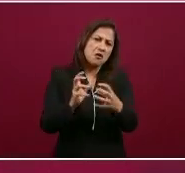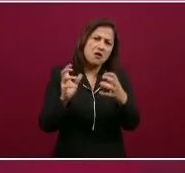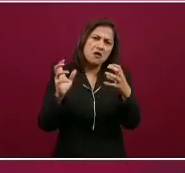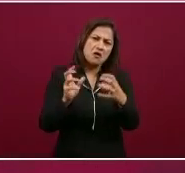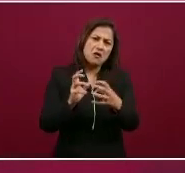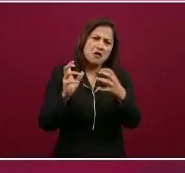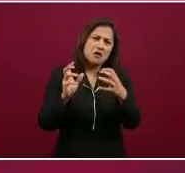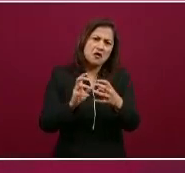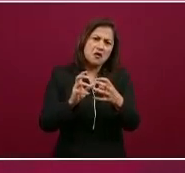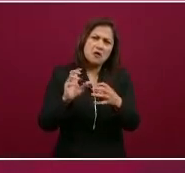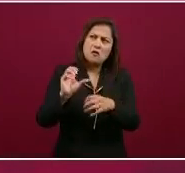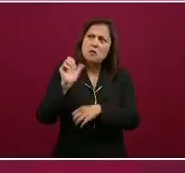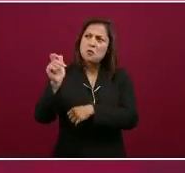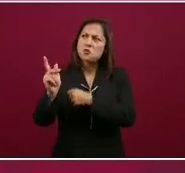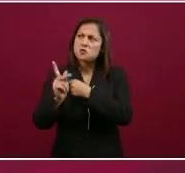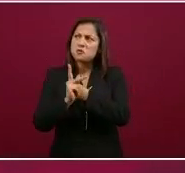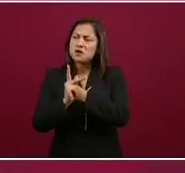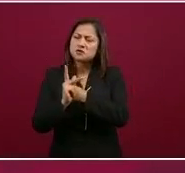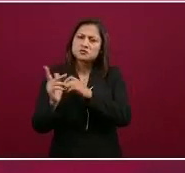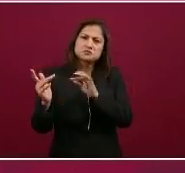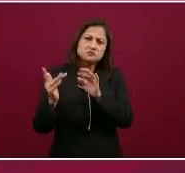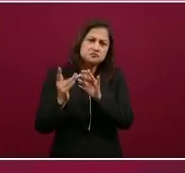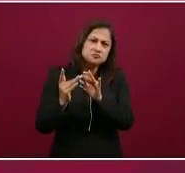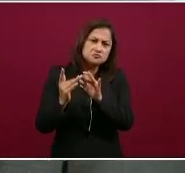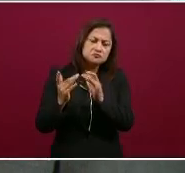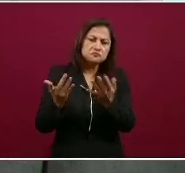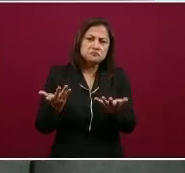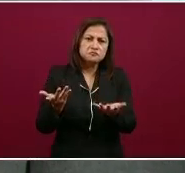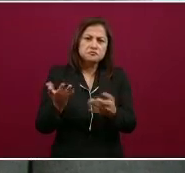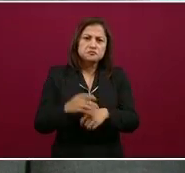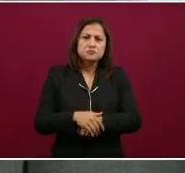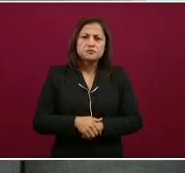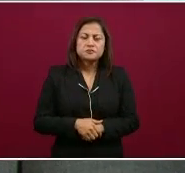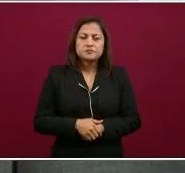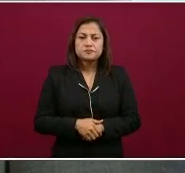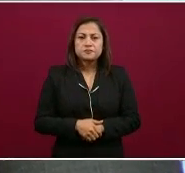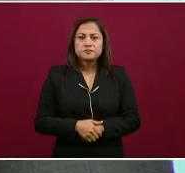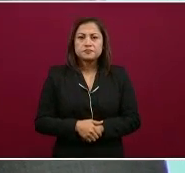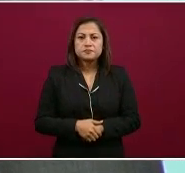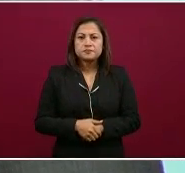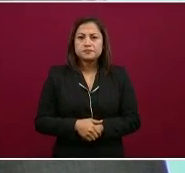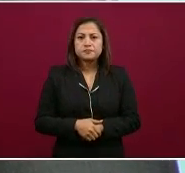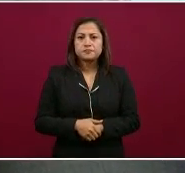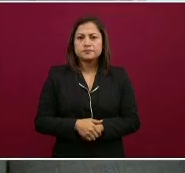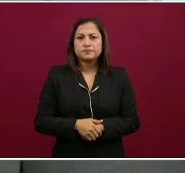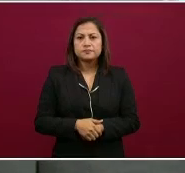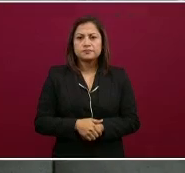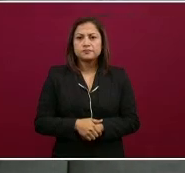relaciones bilaterales deben de